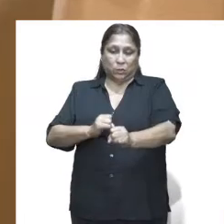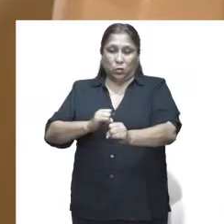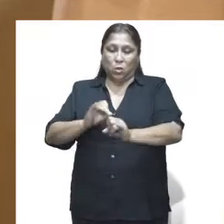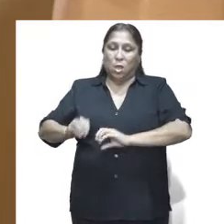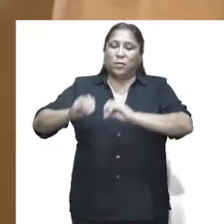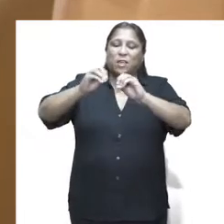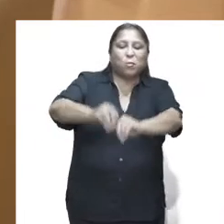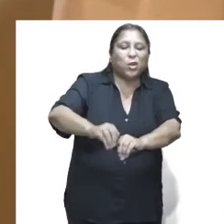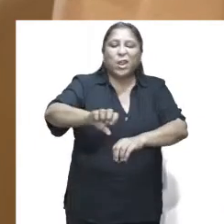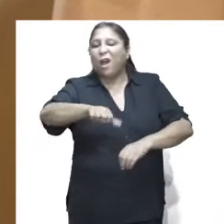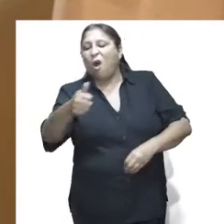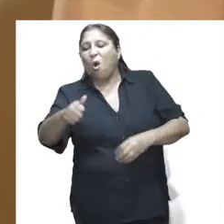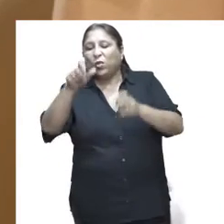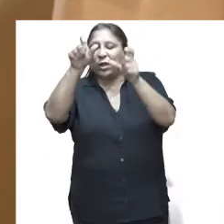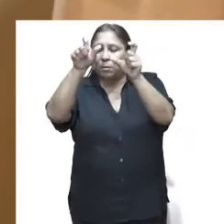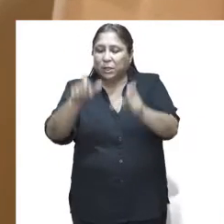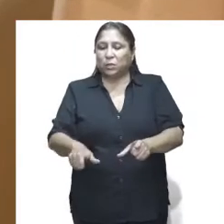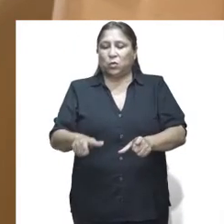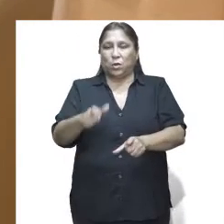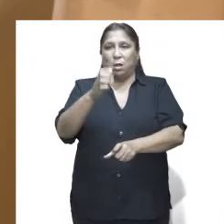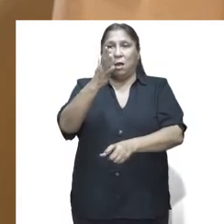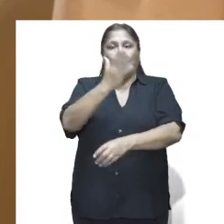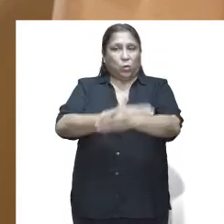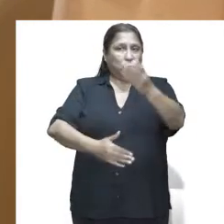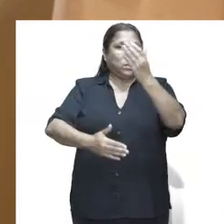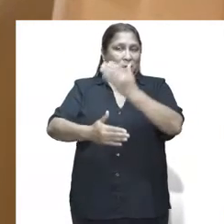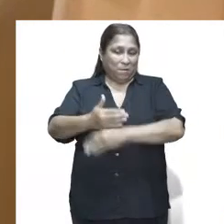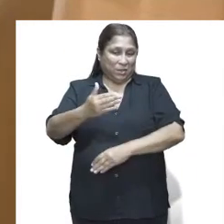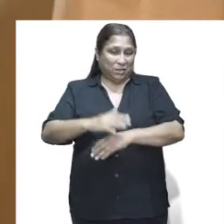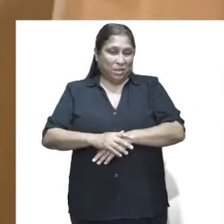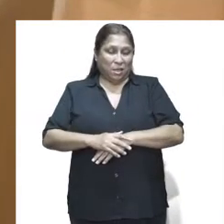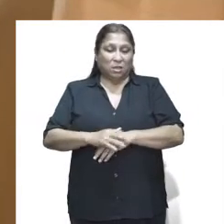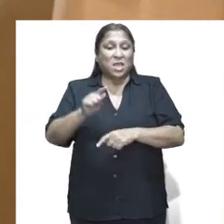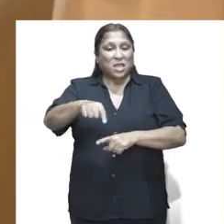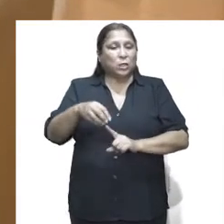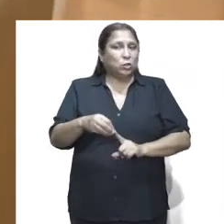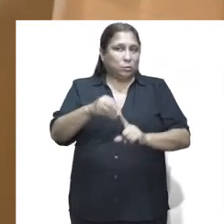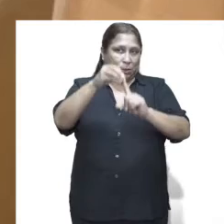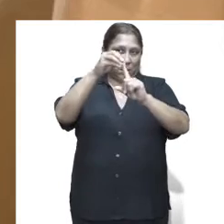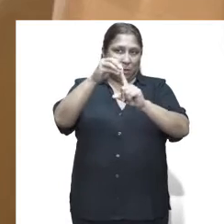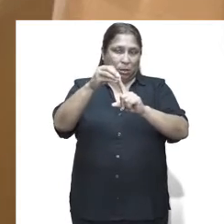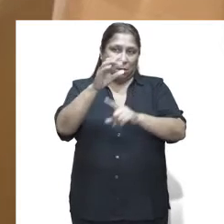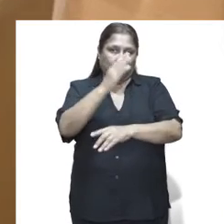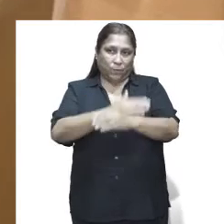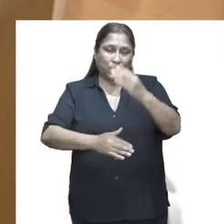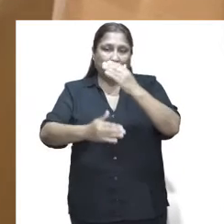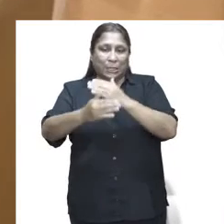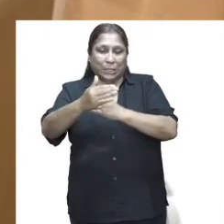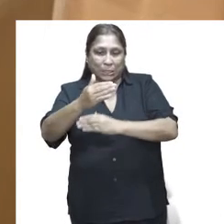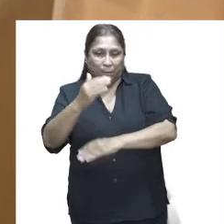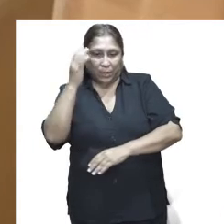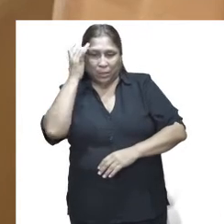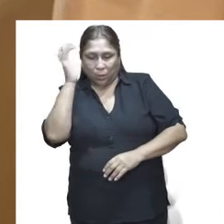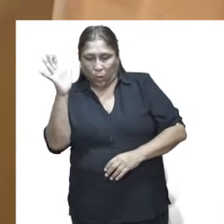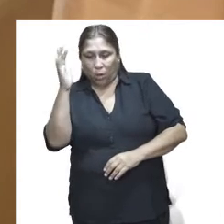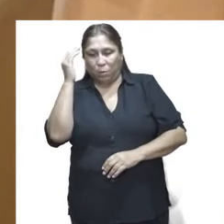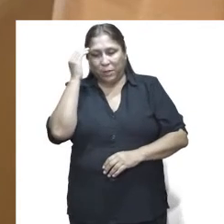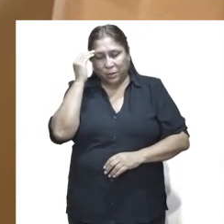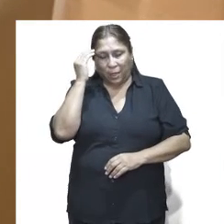curador para personas con discapacidad, y esto principalmente se daba en casos de personas con